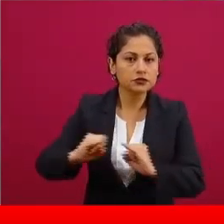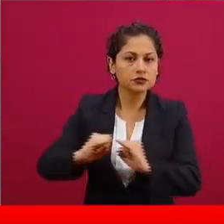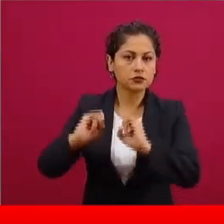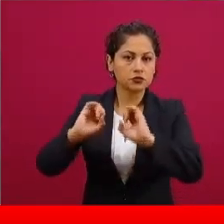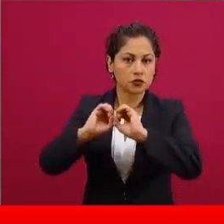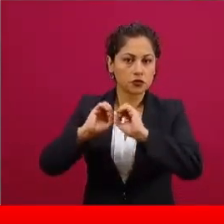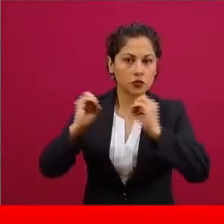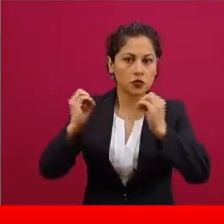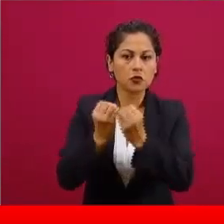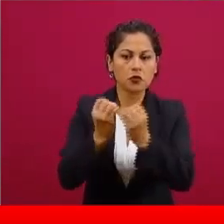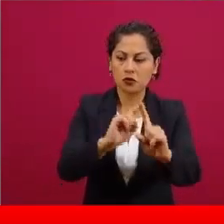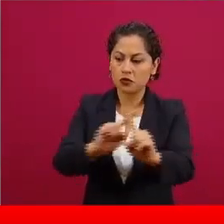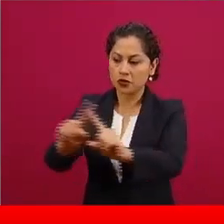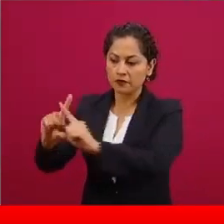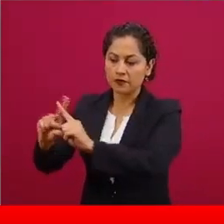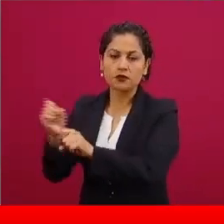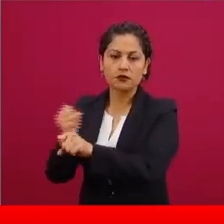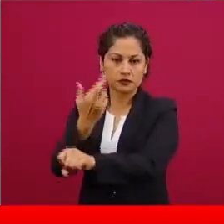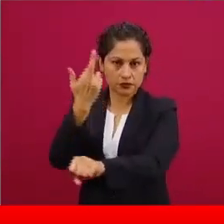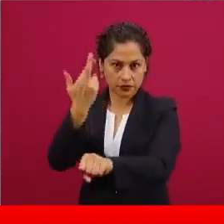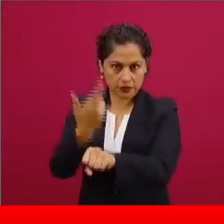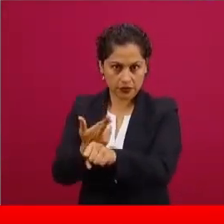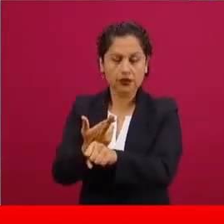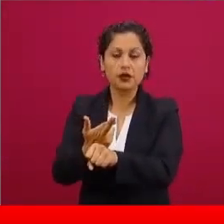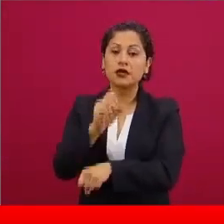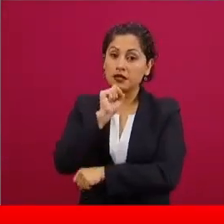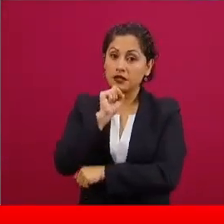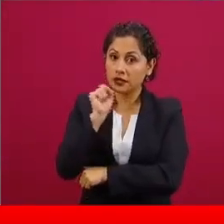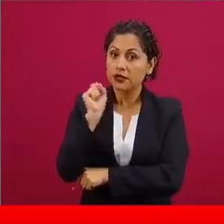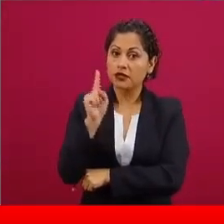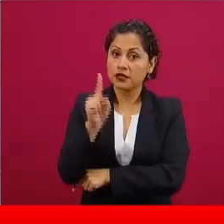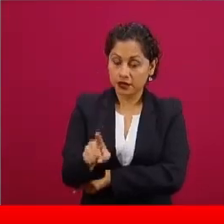secretaría de la función pública